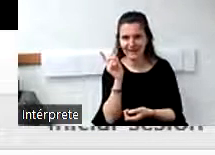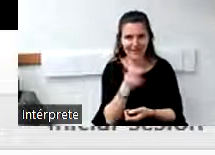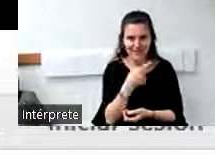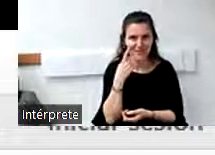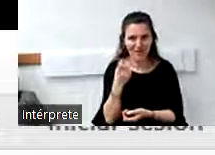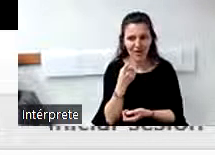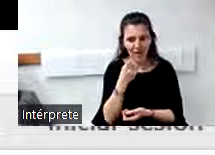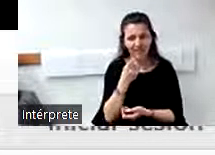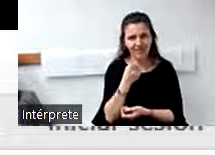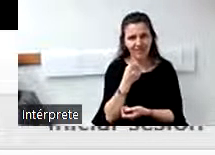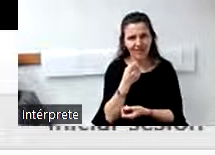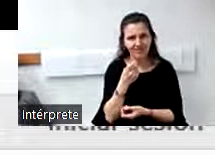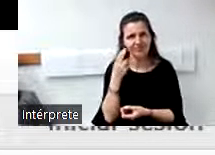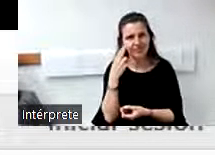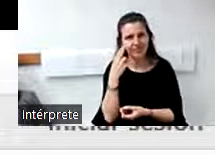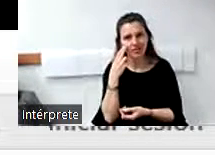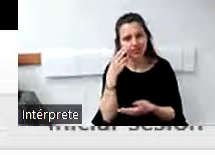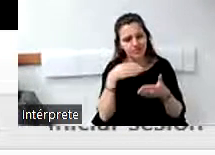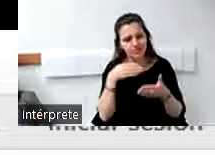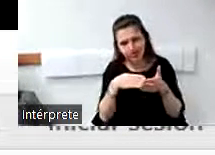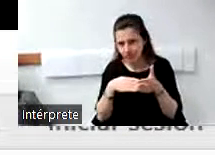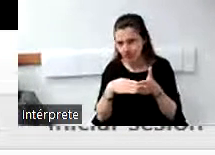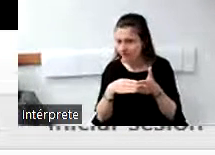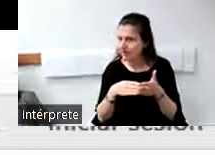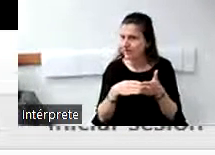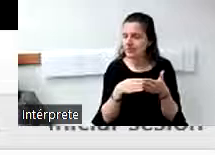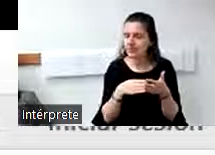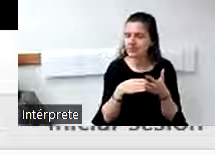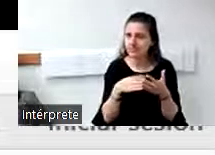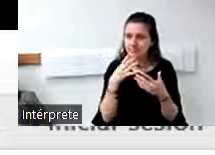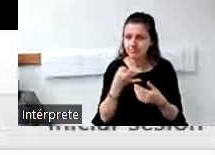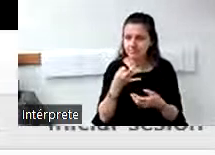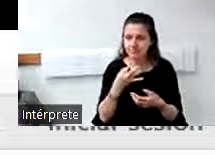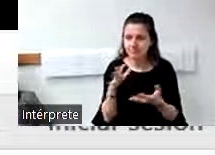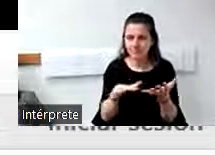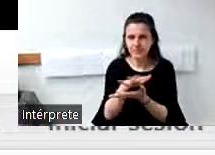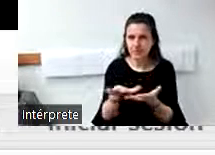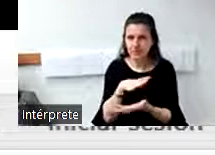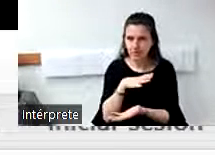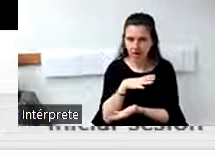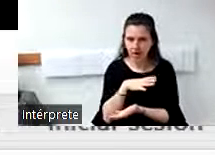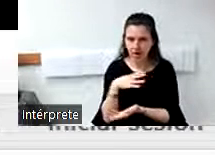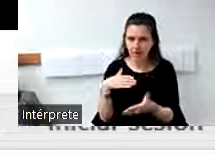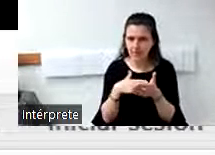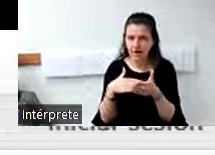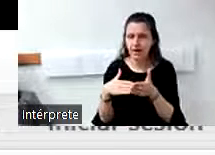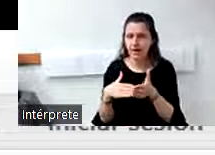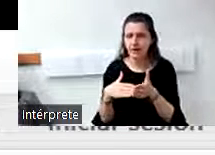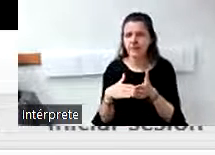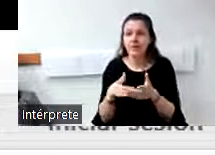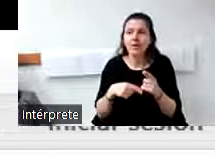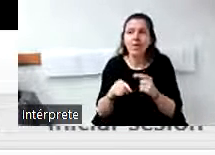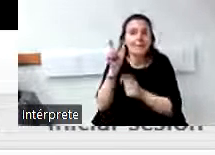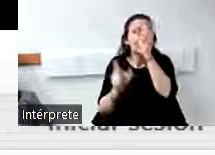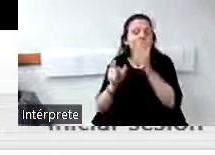cuenta de que está pasando, ¿no? Y las personas con discapacidades son personas como nosotros,